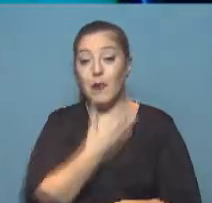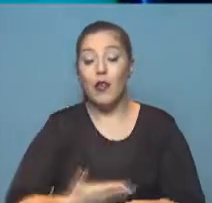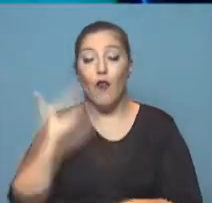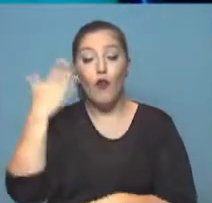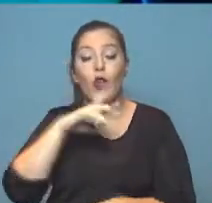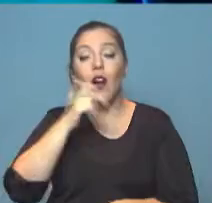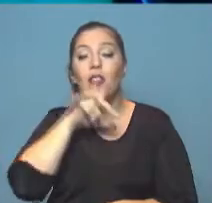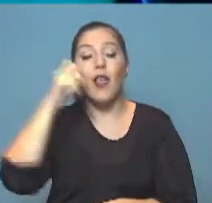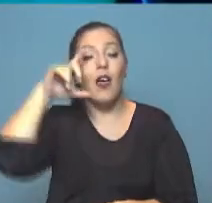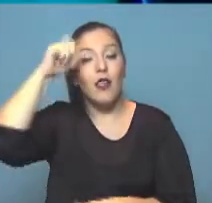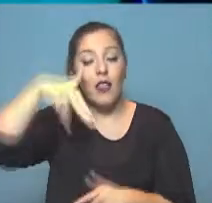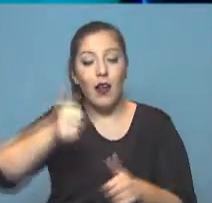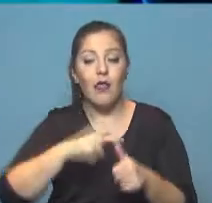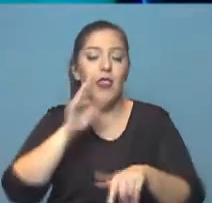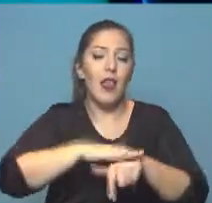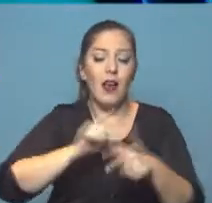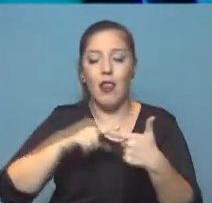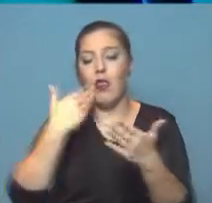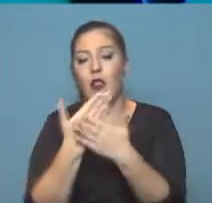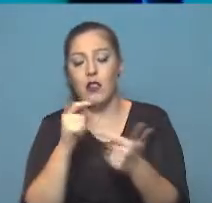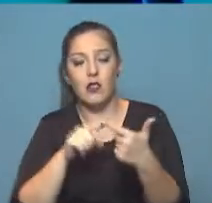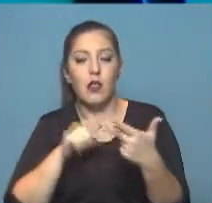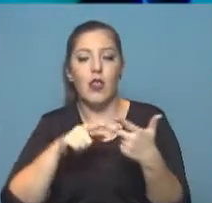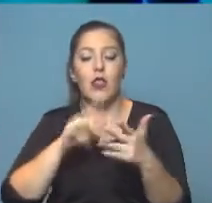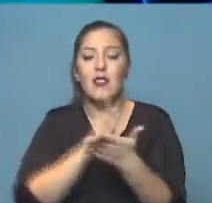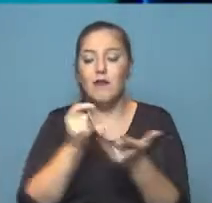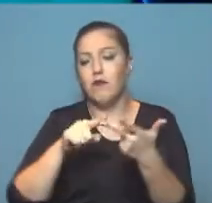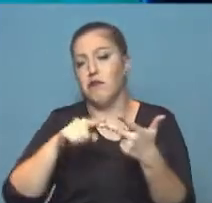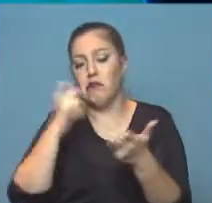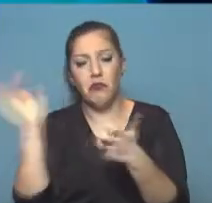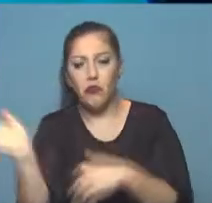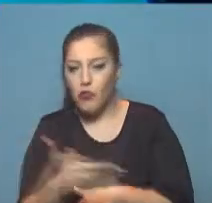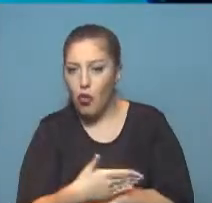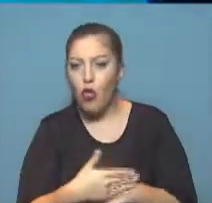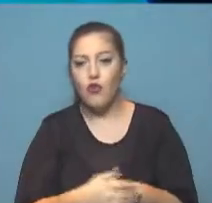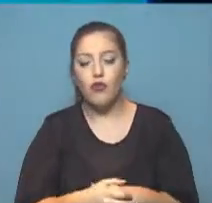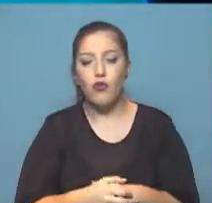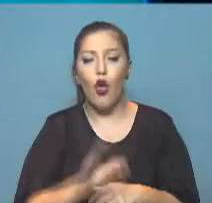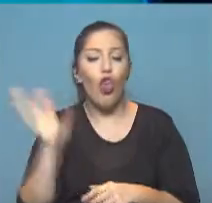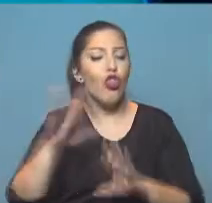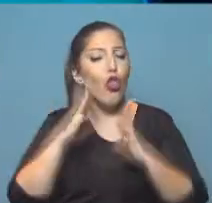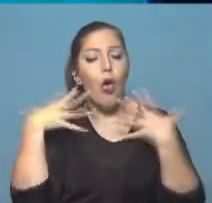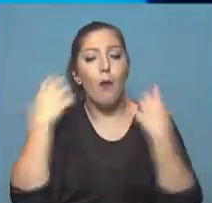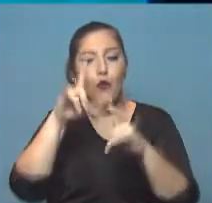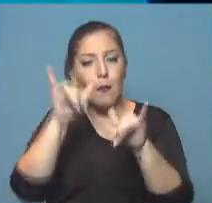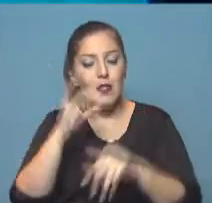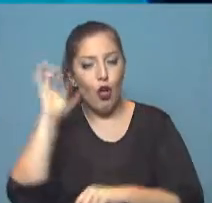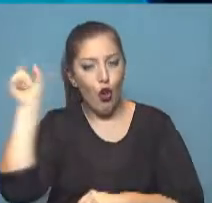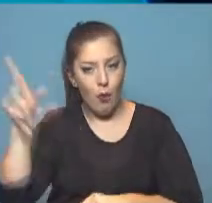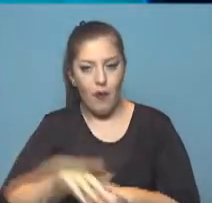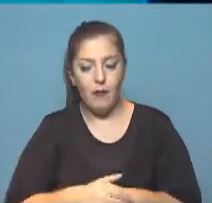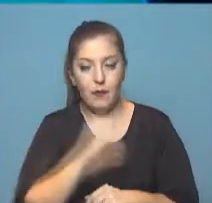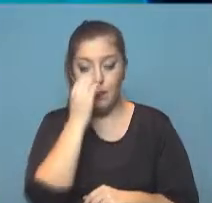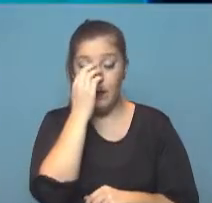Cartagena, había presidentes de izquierda, de derecha, de centro. Digo, todo el mundo está a favor de la paz en Colombia.